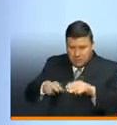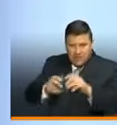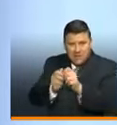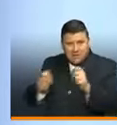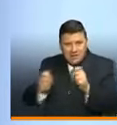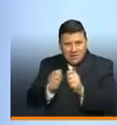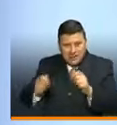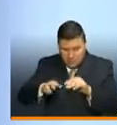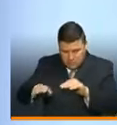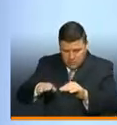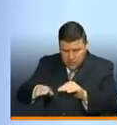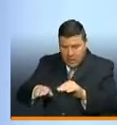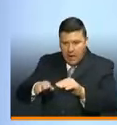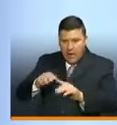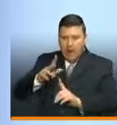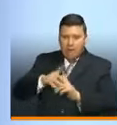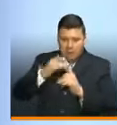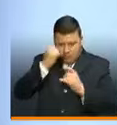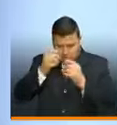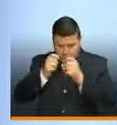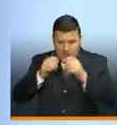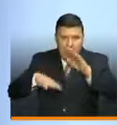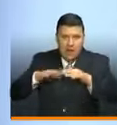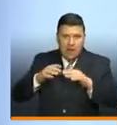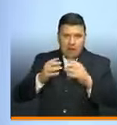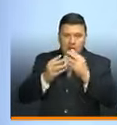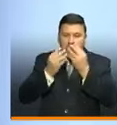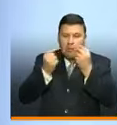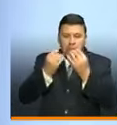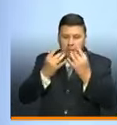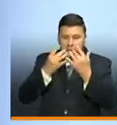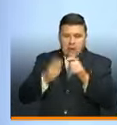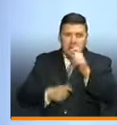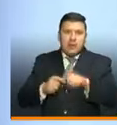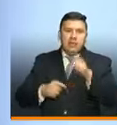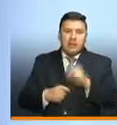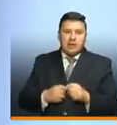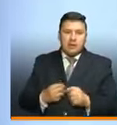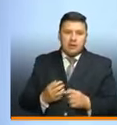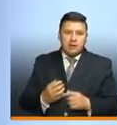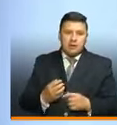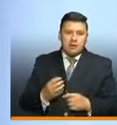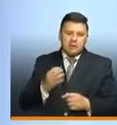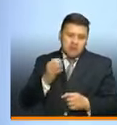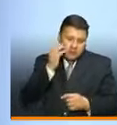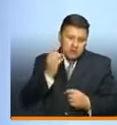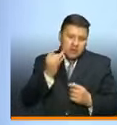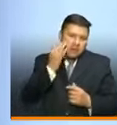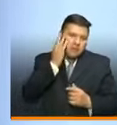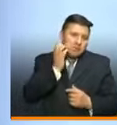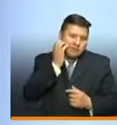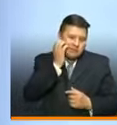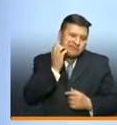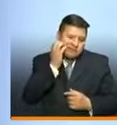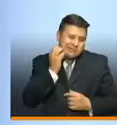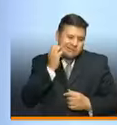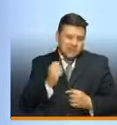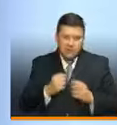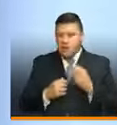tela, etcétera, entonces aparentemente a veces por las pelusas la gente tiende a rascarse la cara, a tocarse la